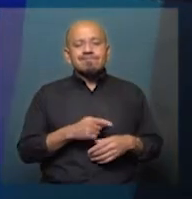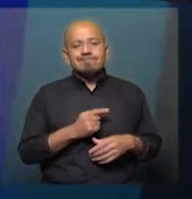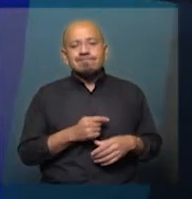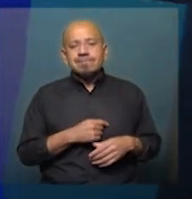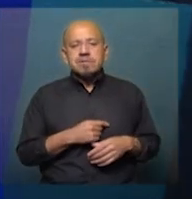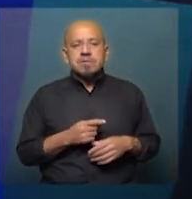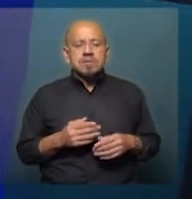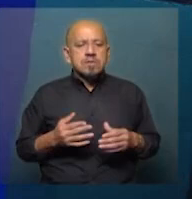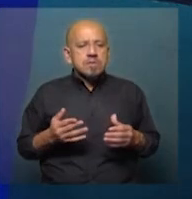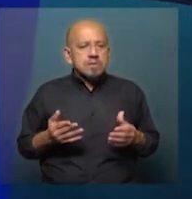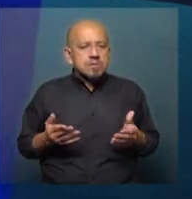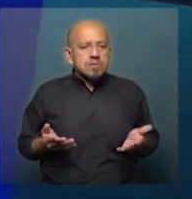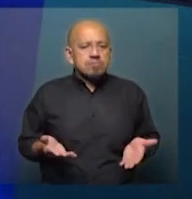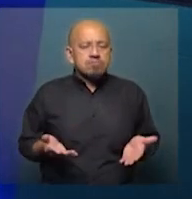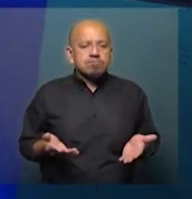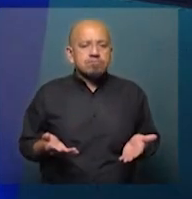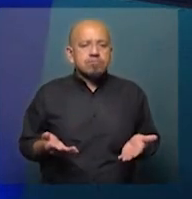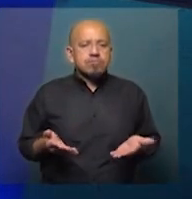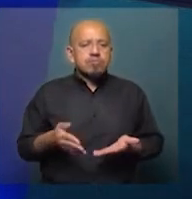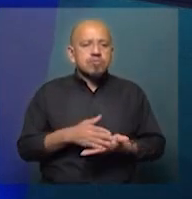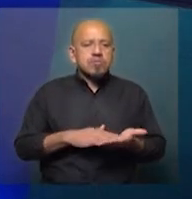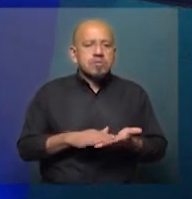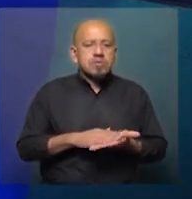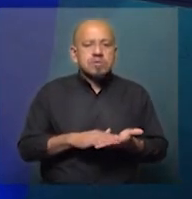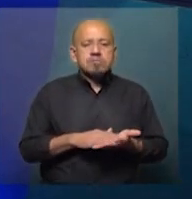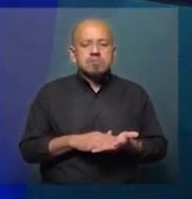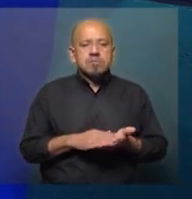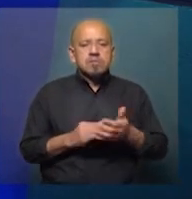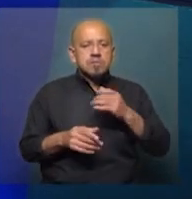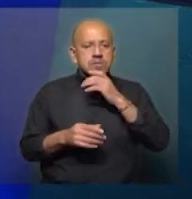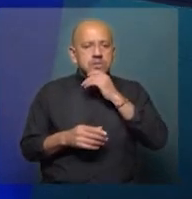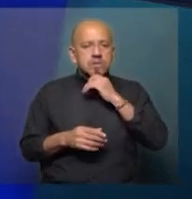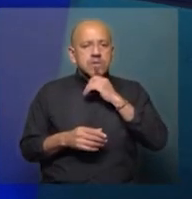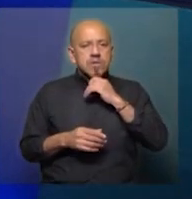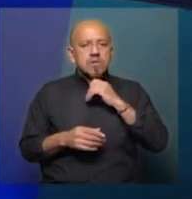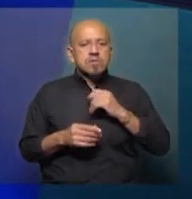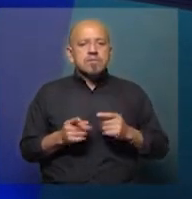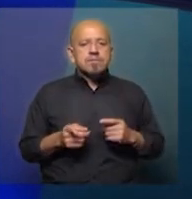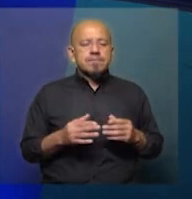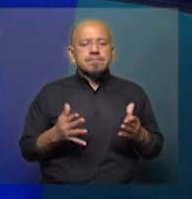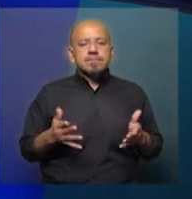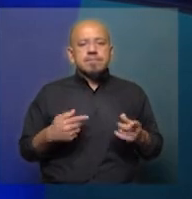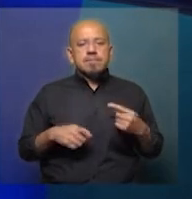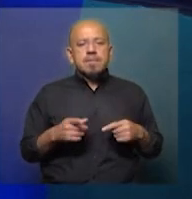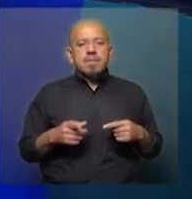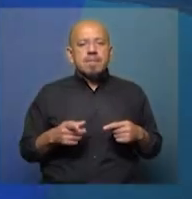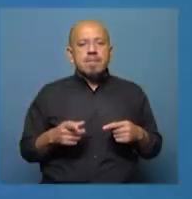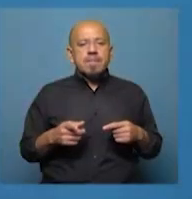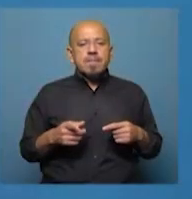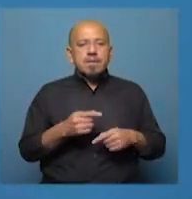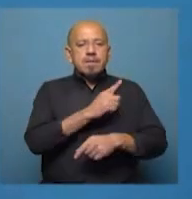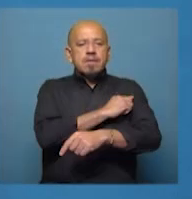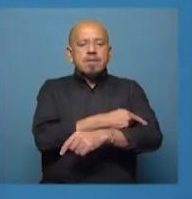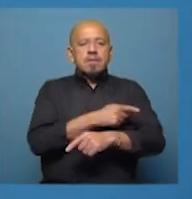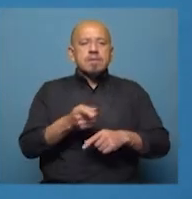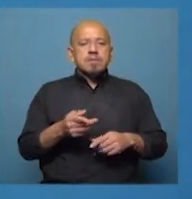que sin mediar ningún fundamento nada más que por la posición de poder este